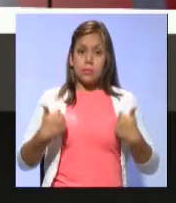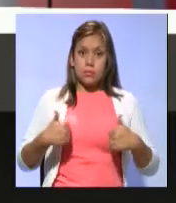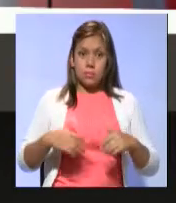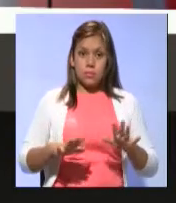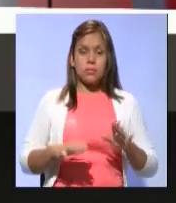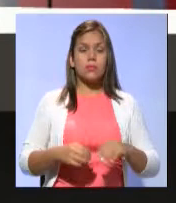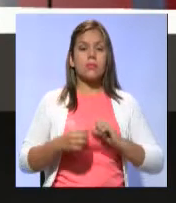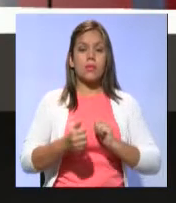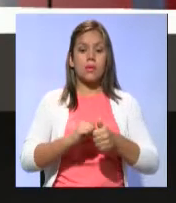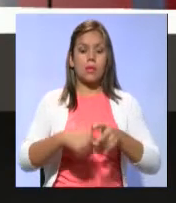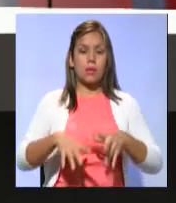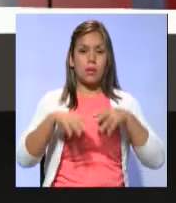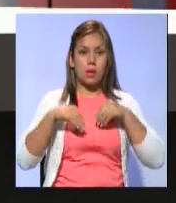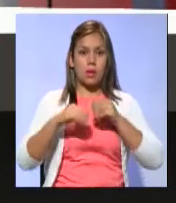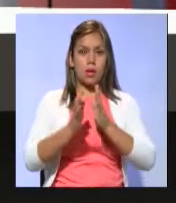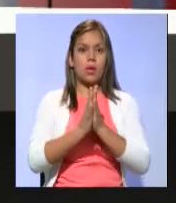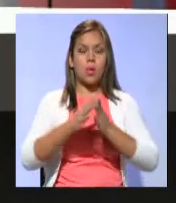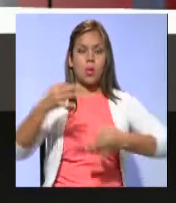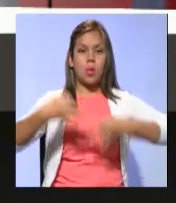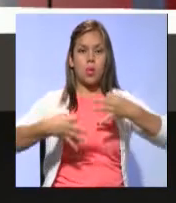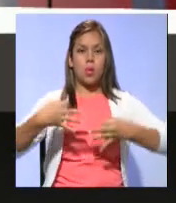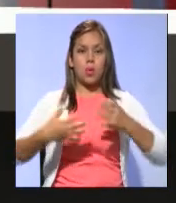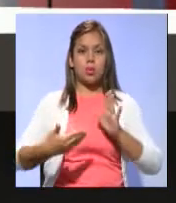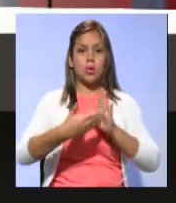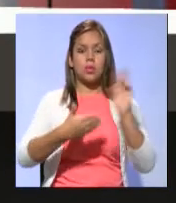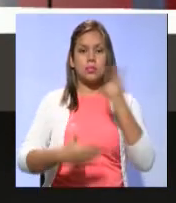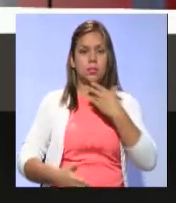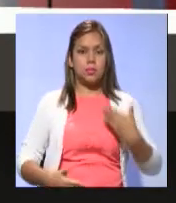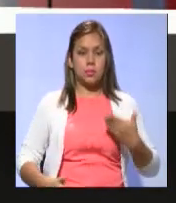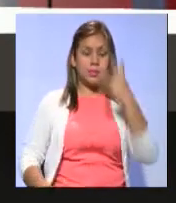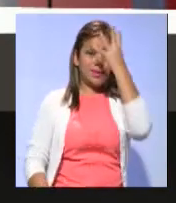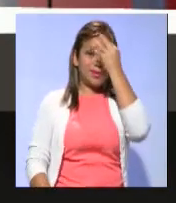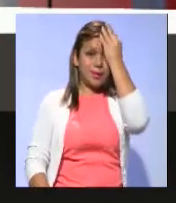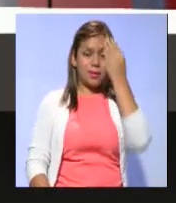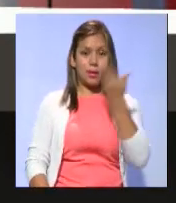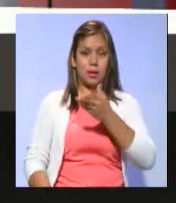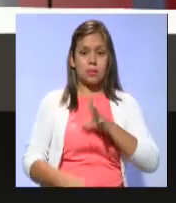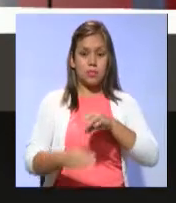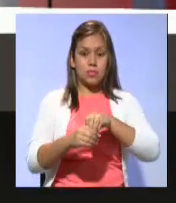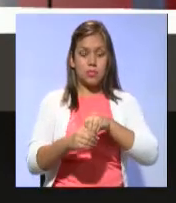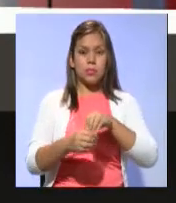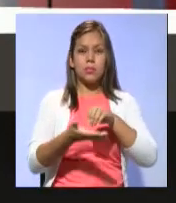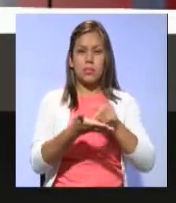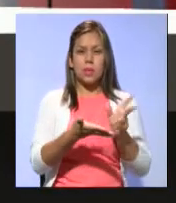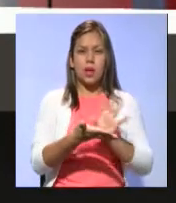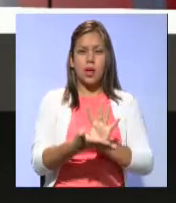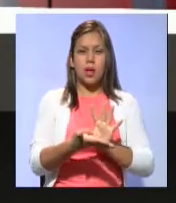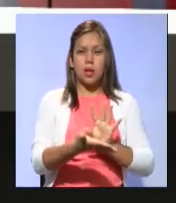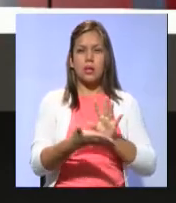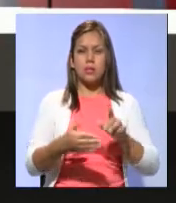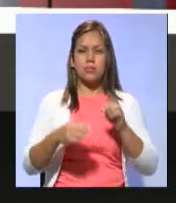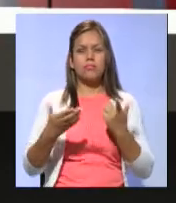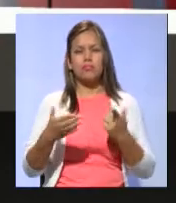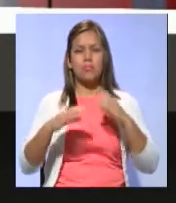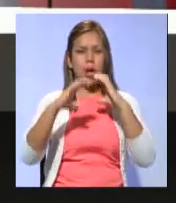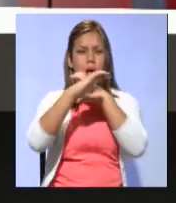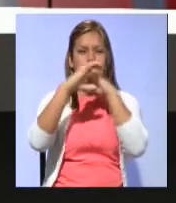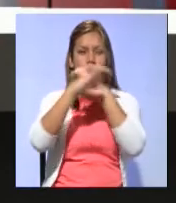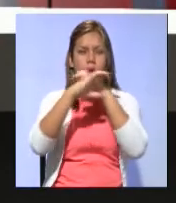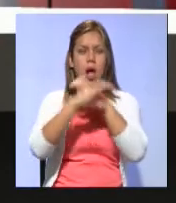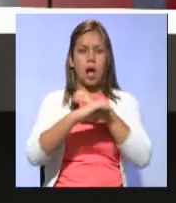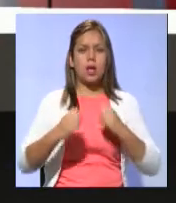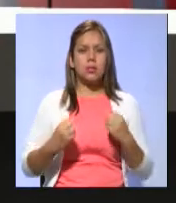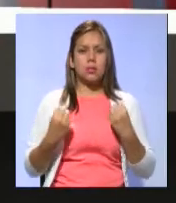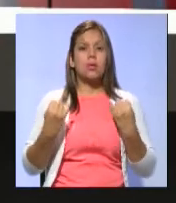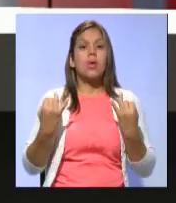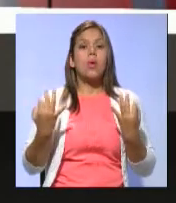la admisión de la solicitud de juicio político en contra del vicepresidente Jorge Glass, al interior de la Asamblea Nacional se hacen cálculos para conocer